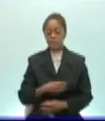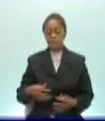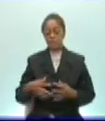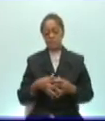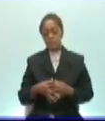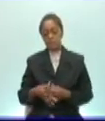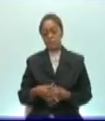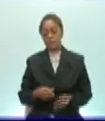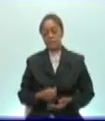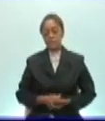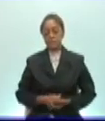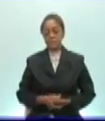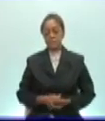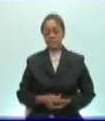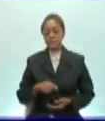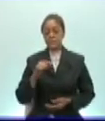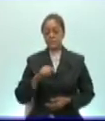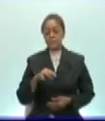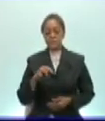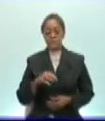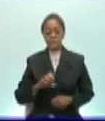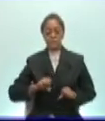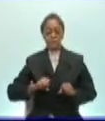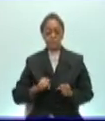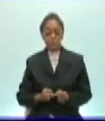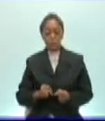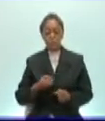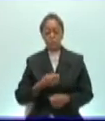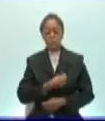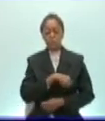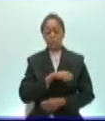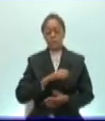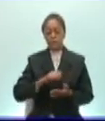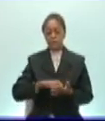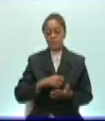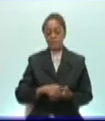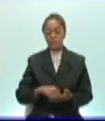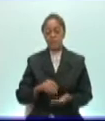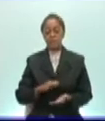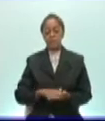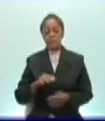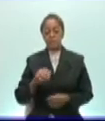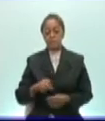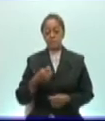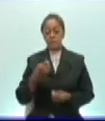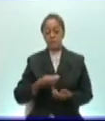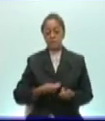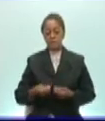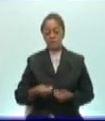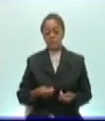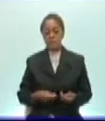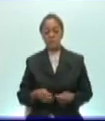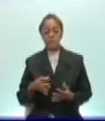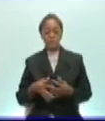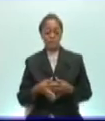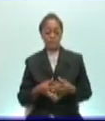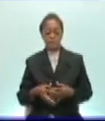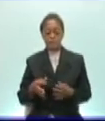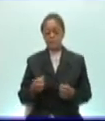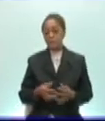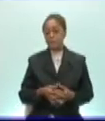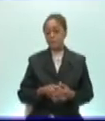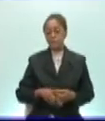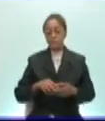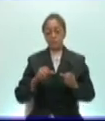Unidos. Y esta situación obligó a España a firmar un tratado comercial con los Estados Unidos. Por lo tanto, Estados Unidos